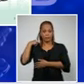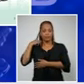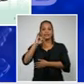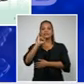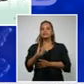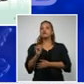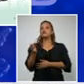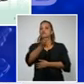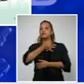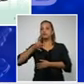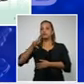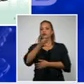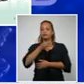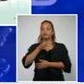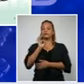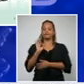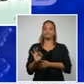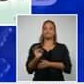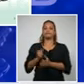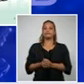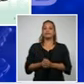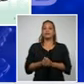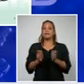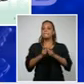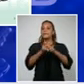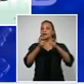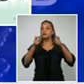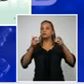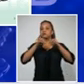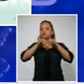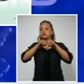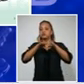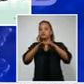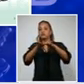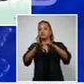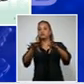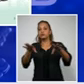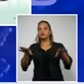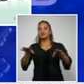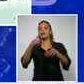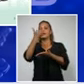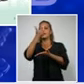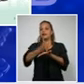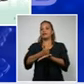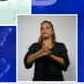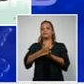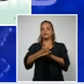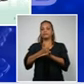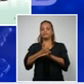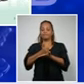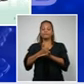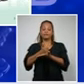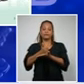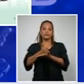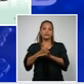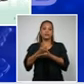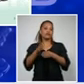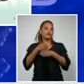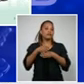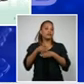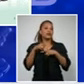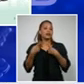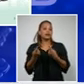11 municipios, con la mayor transmisión en el municipio cabecera, y que traduce que todavía